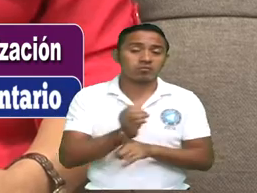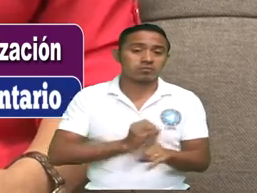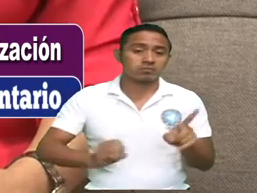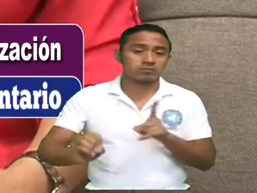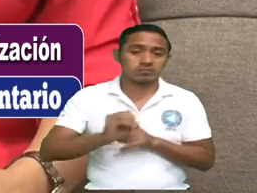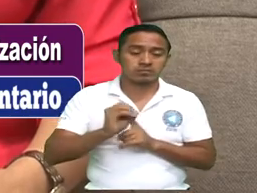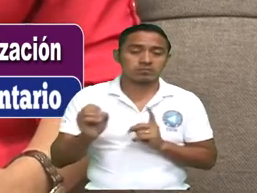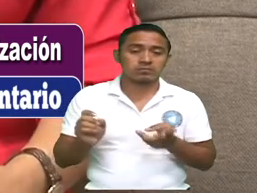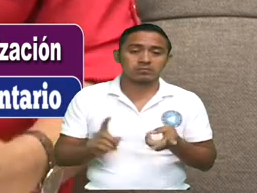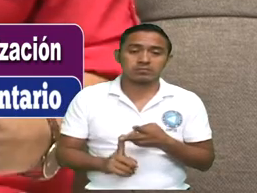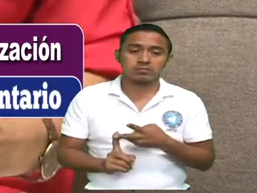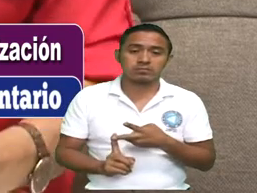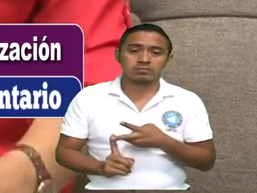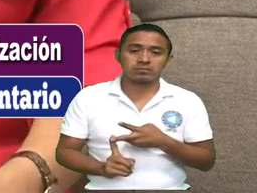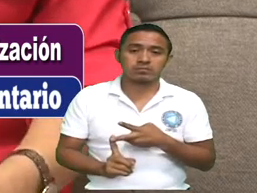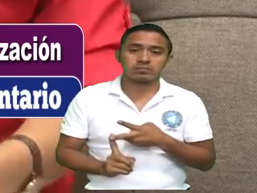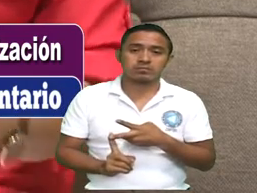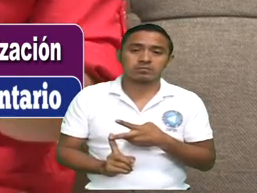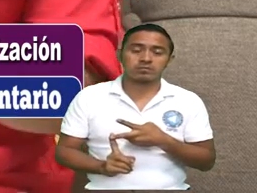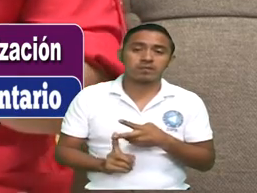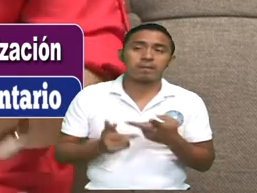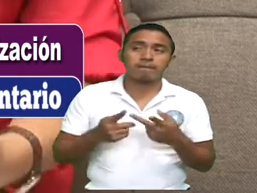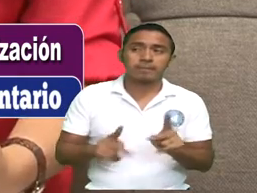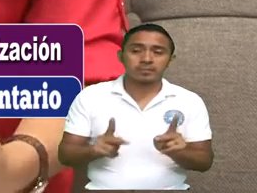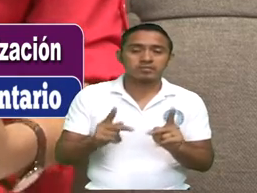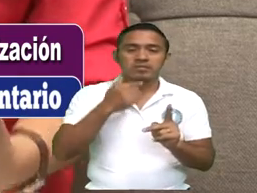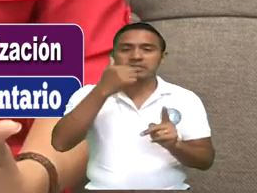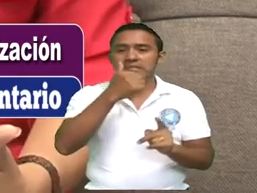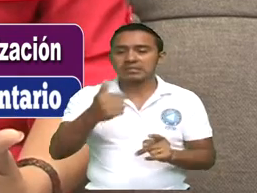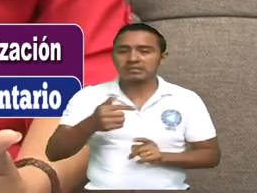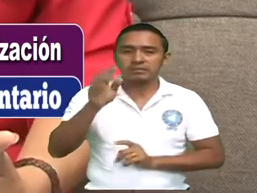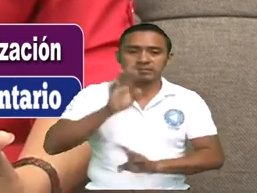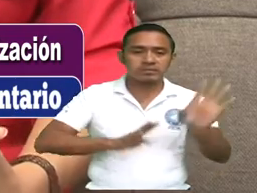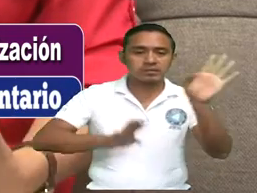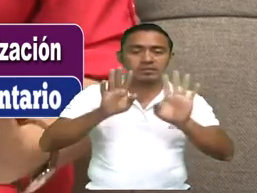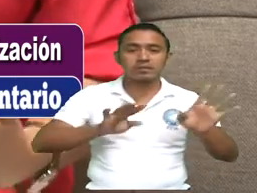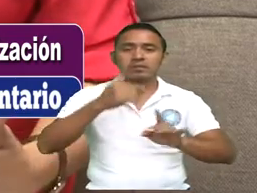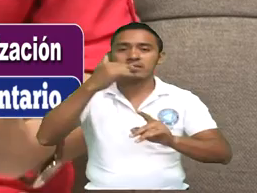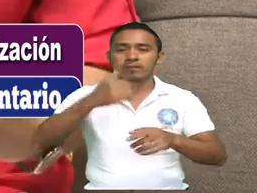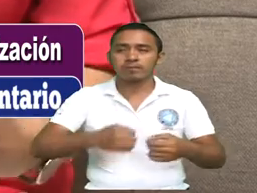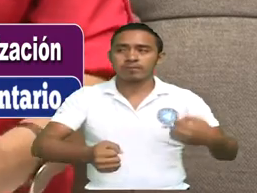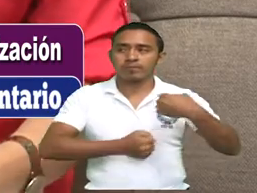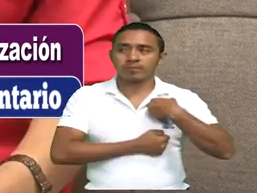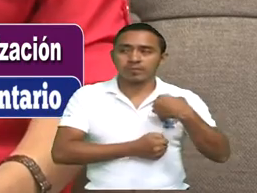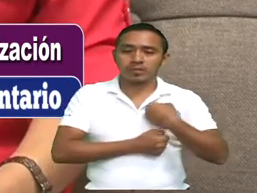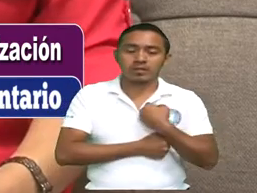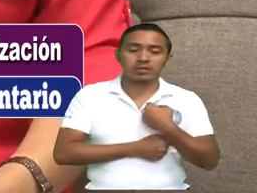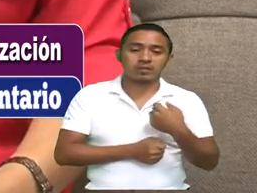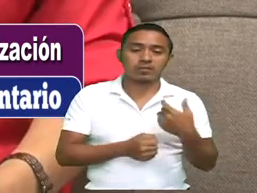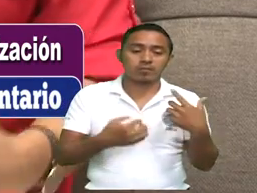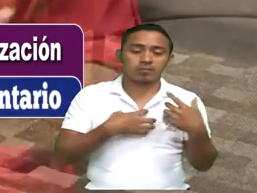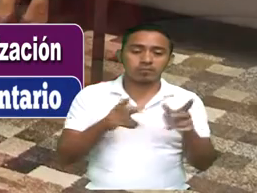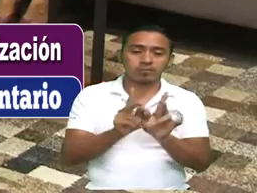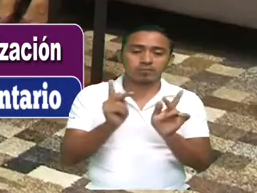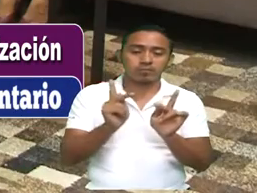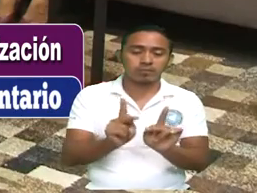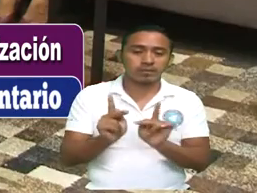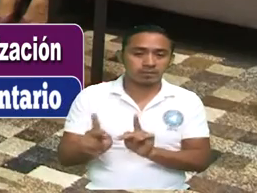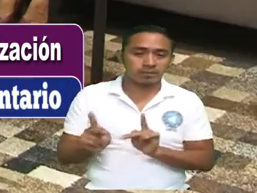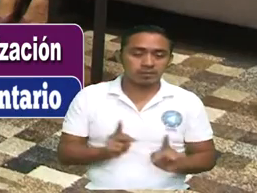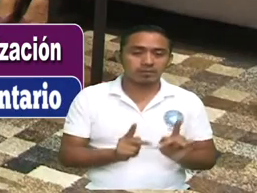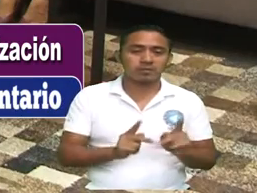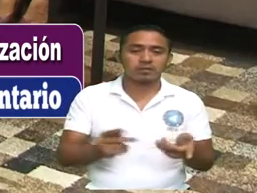organizaciones. Y entonces, pues, pero los protagonistas meramente fue el Ejército Popular de Alfabetización, que luego vino